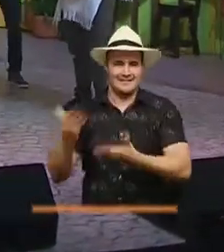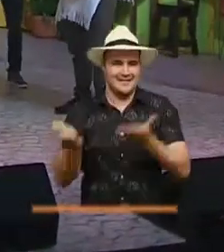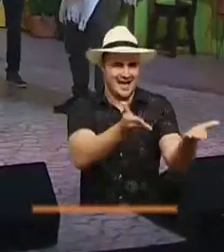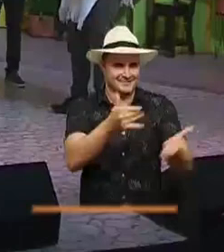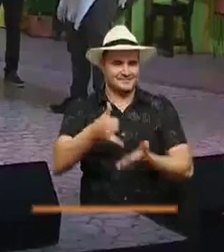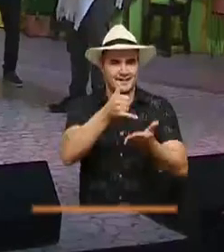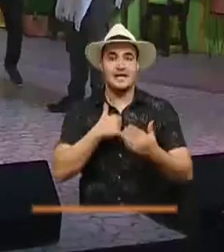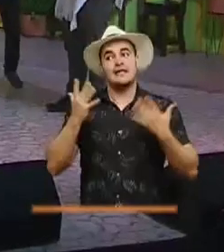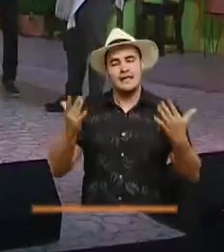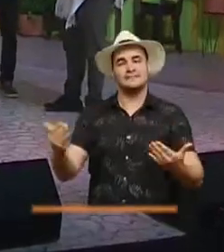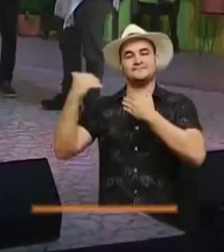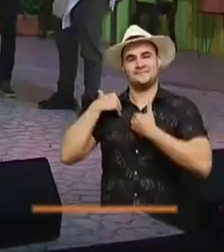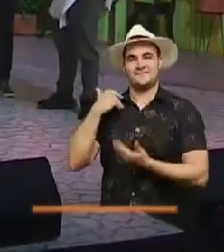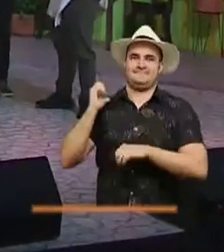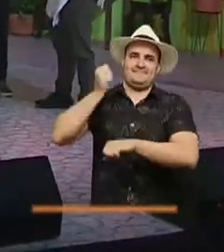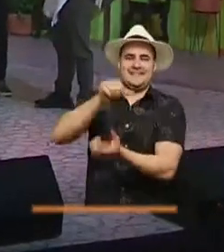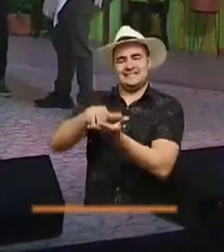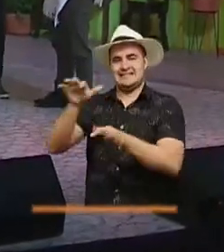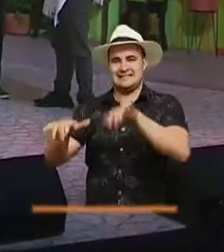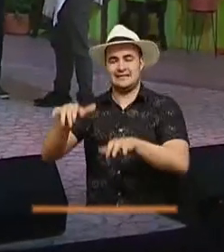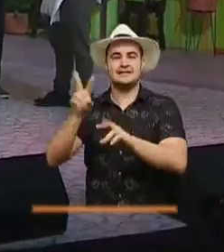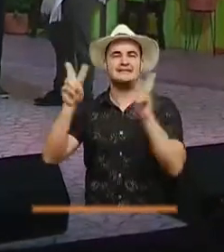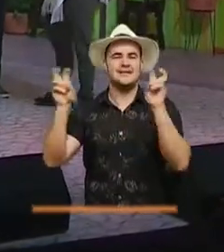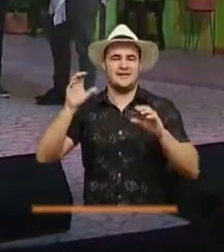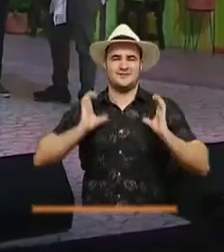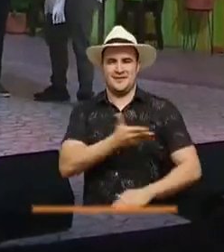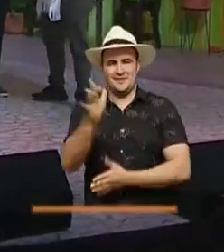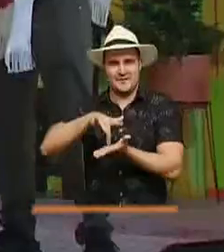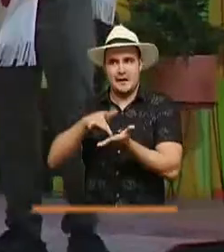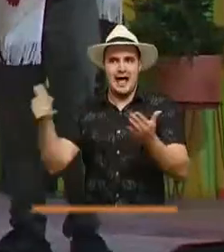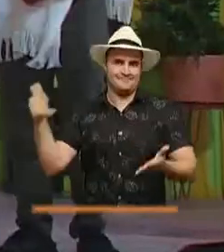rey, el secretario de Participación Ciudadana. Adelante.